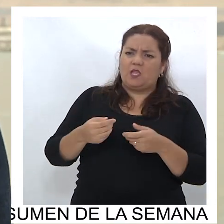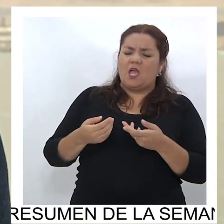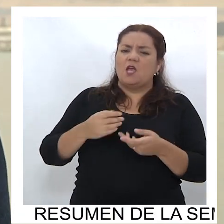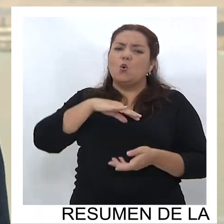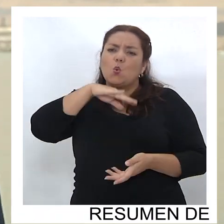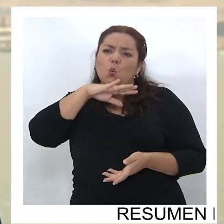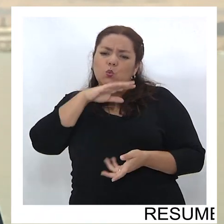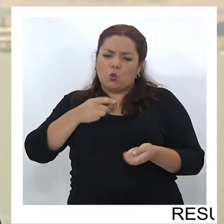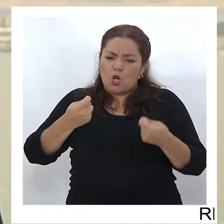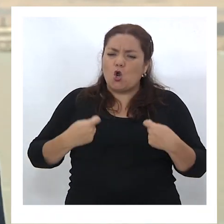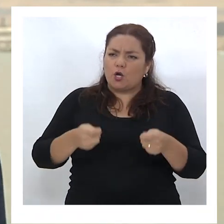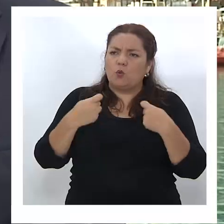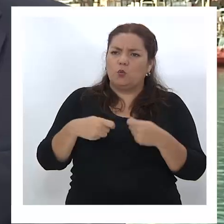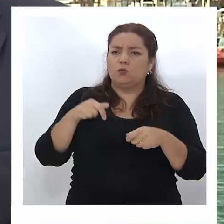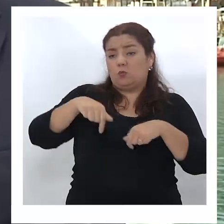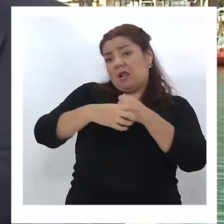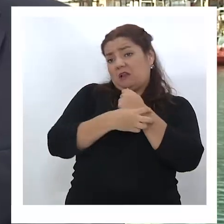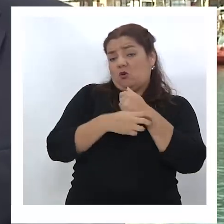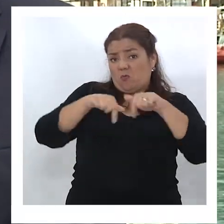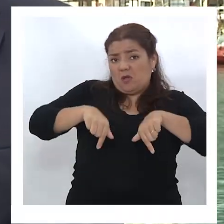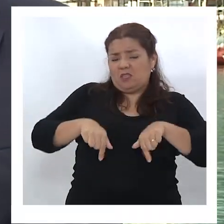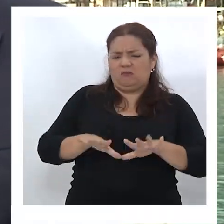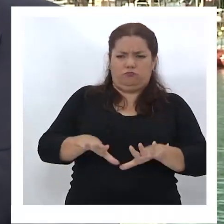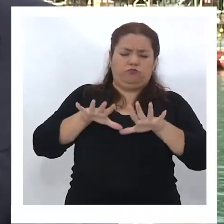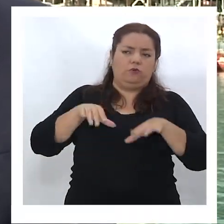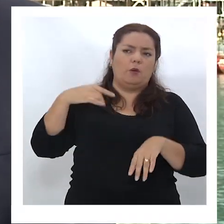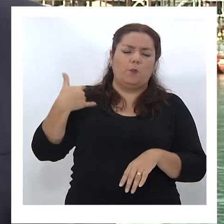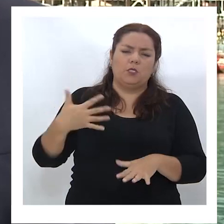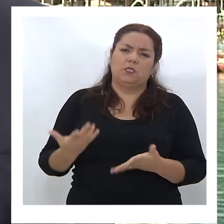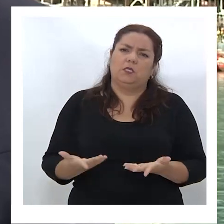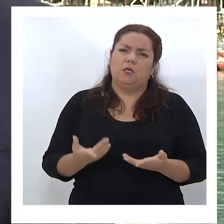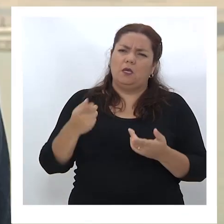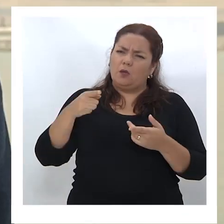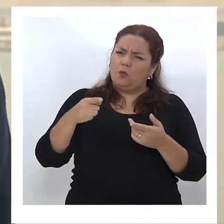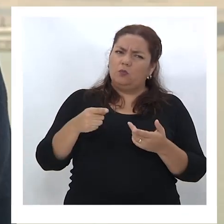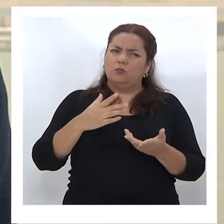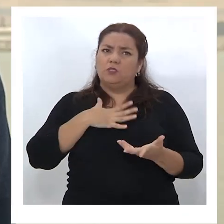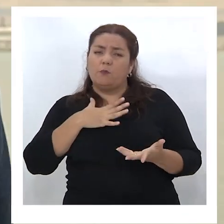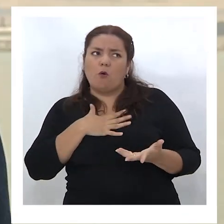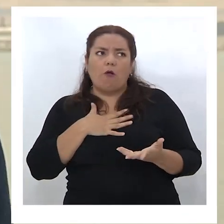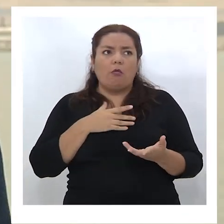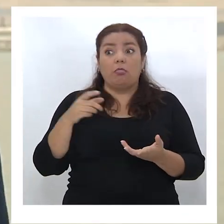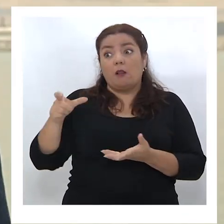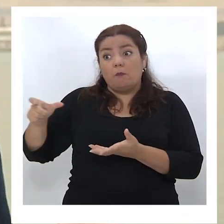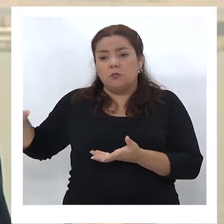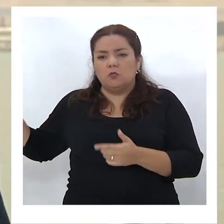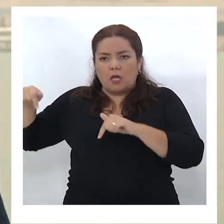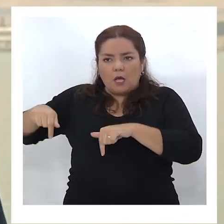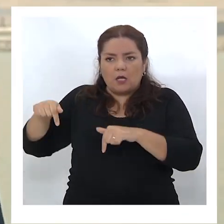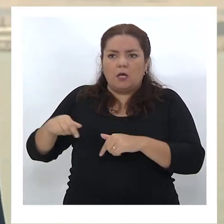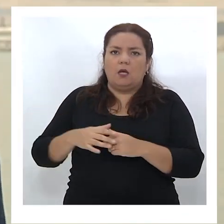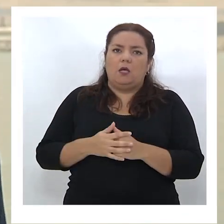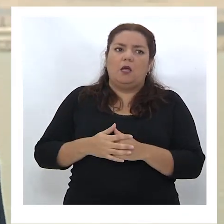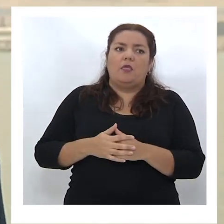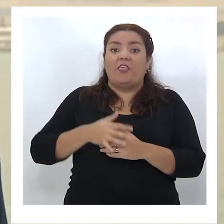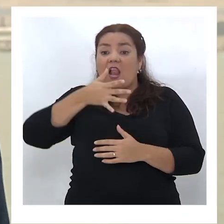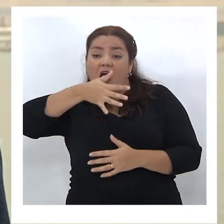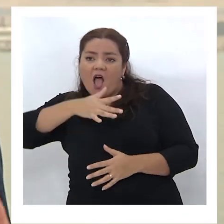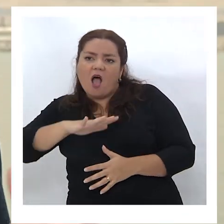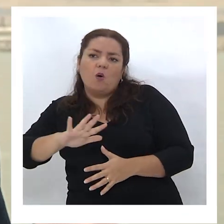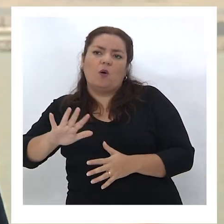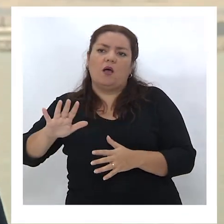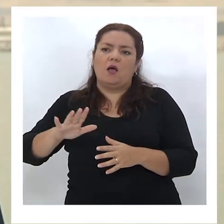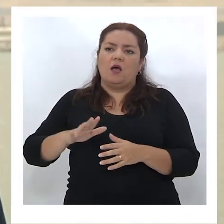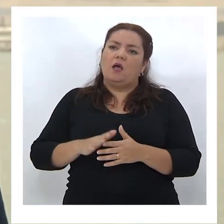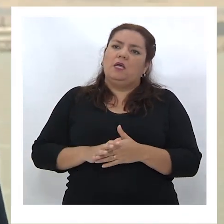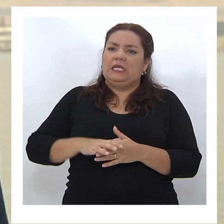hídricos fundamentalmente, y en una región como esta, donde son tan relevantes, es un clamor, digamos, de la ciudadanía, ¿cierto?, el usar bien el agua,